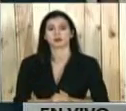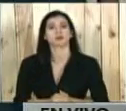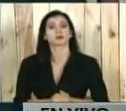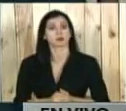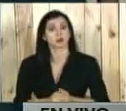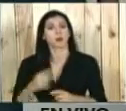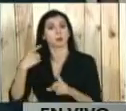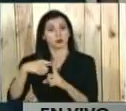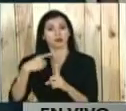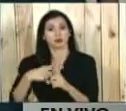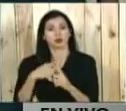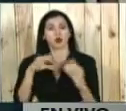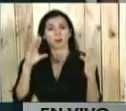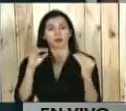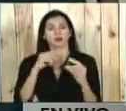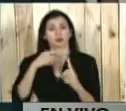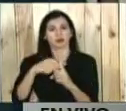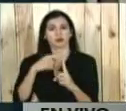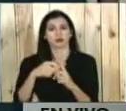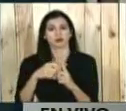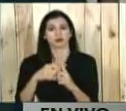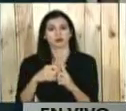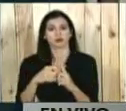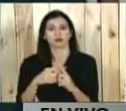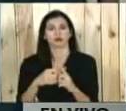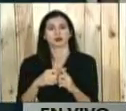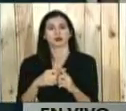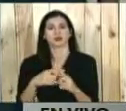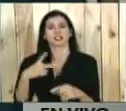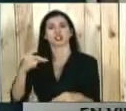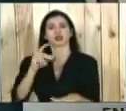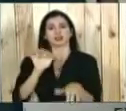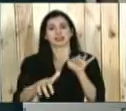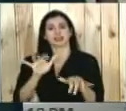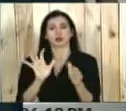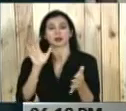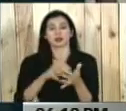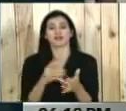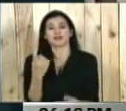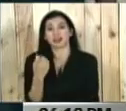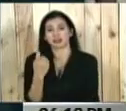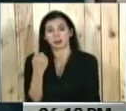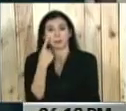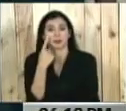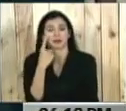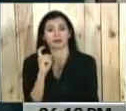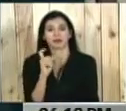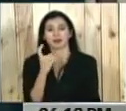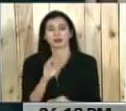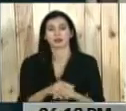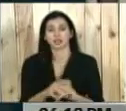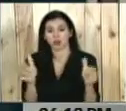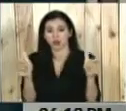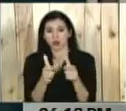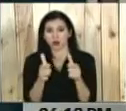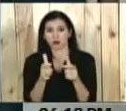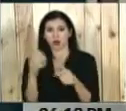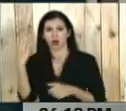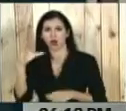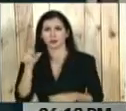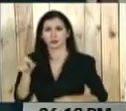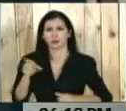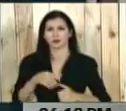muy positiva la conversación con el subsecretario de Estado. Había quedado pendiente desde la reunión en Cartagena